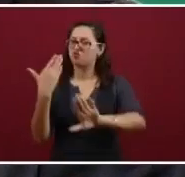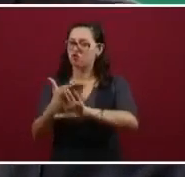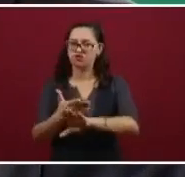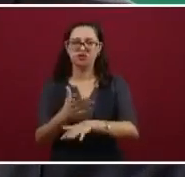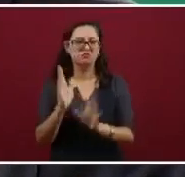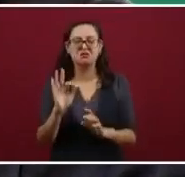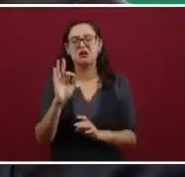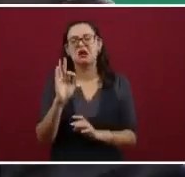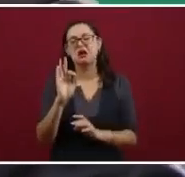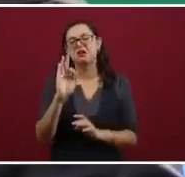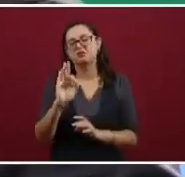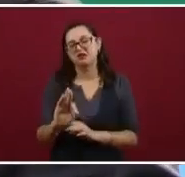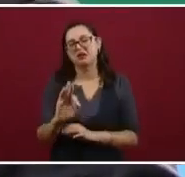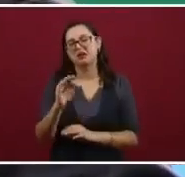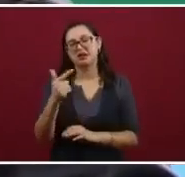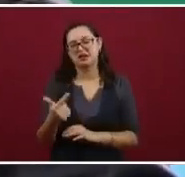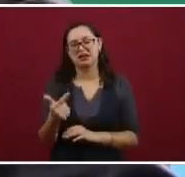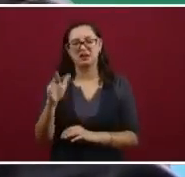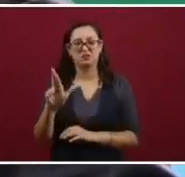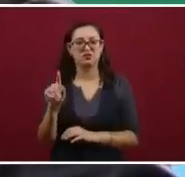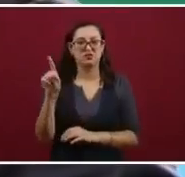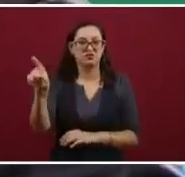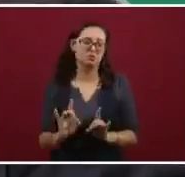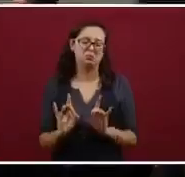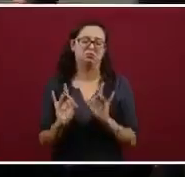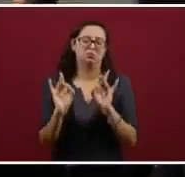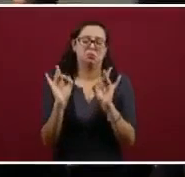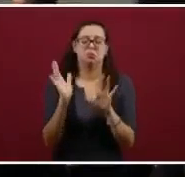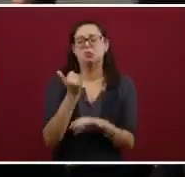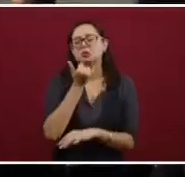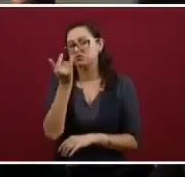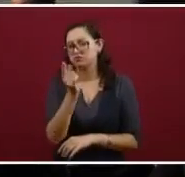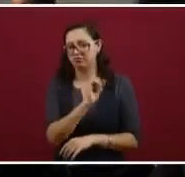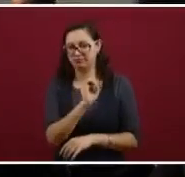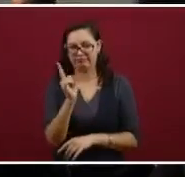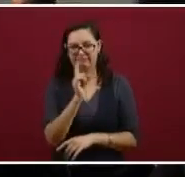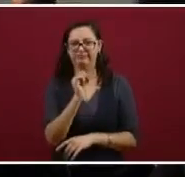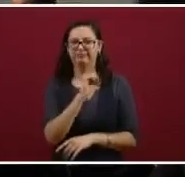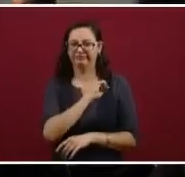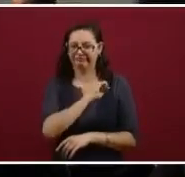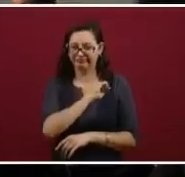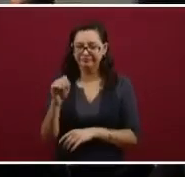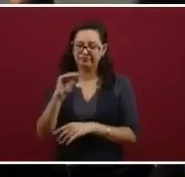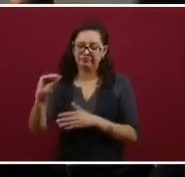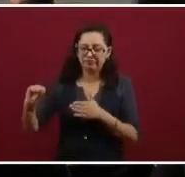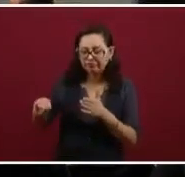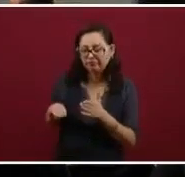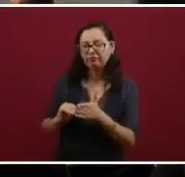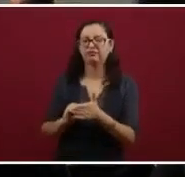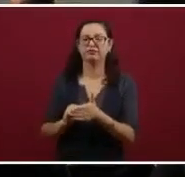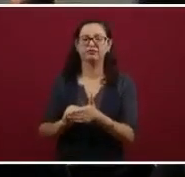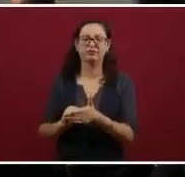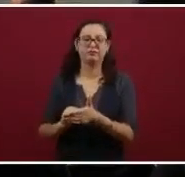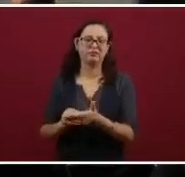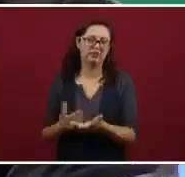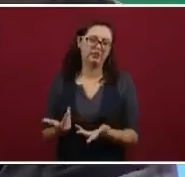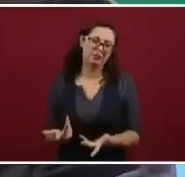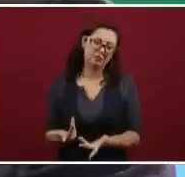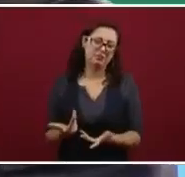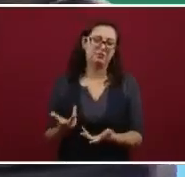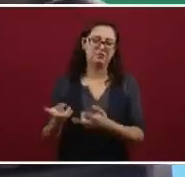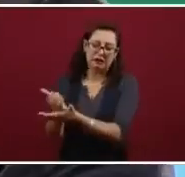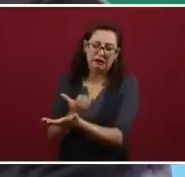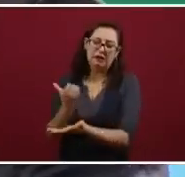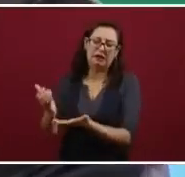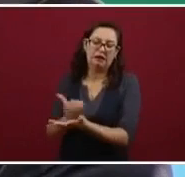resulte responsable, porque esto ya es un delito, esto no es una falta administrativa, por este rastrillo y por lo menos un 8%,